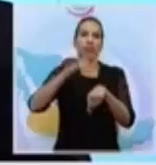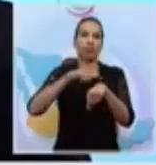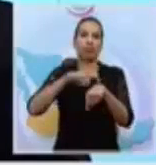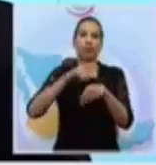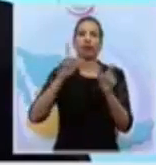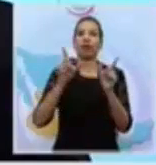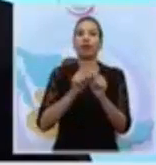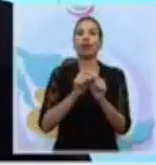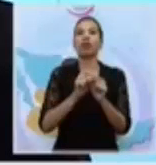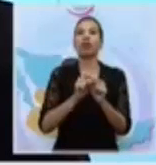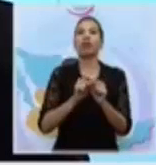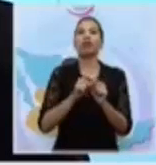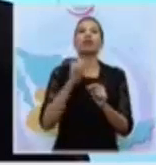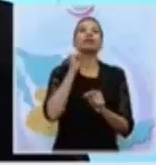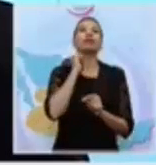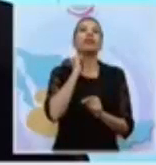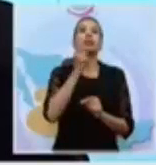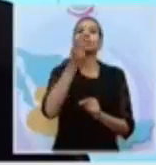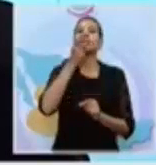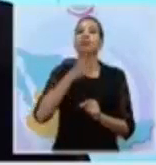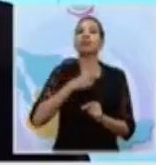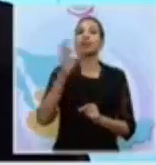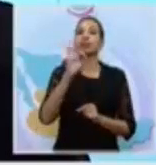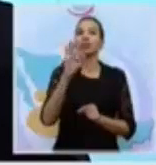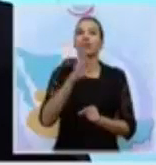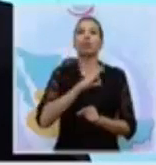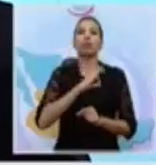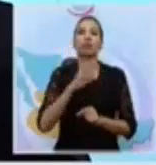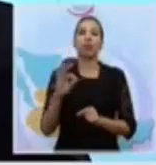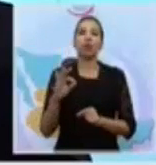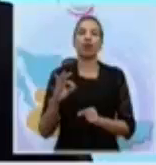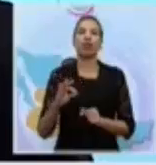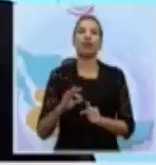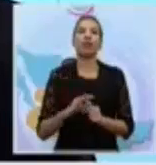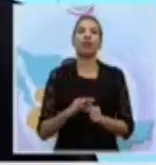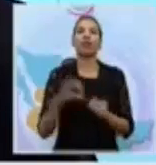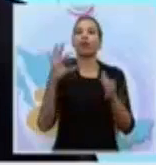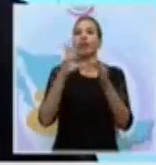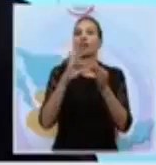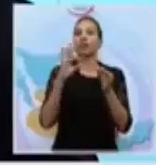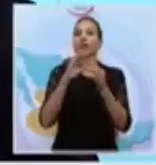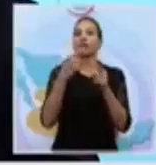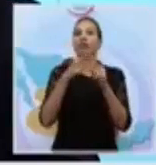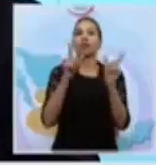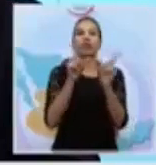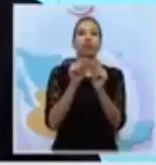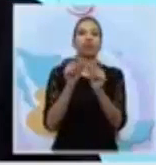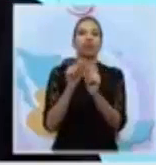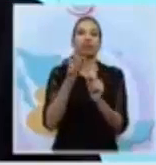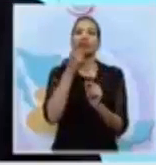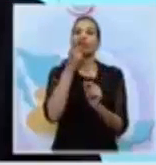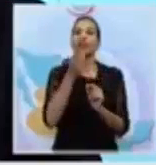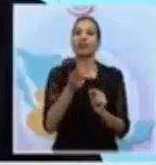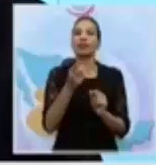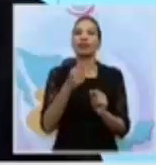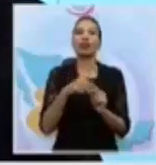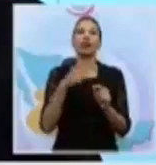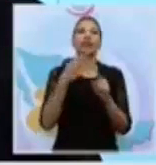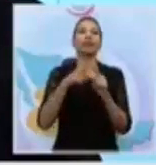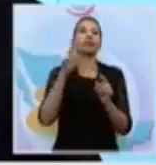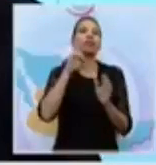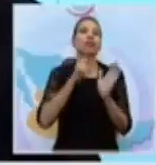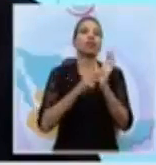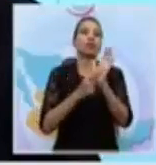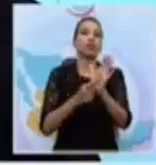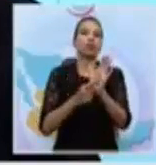tiempo, y la senadora me dirá si puedo dar algunos argumentos de lo que decía las pruebas